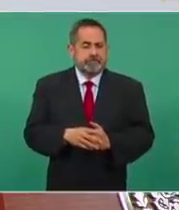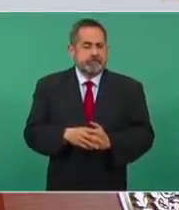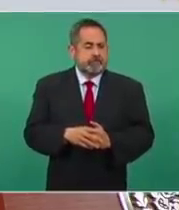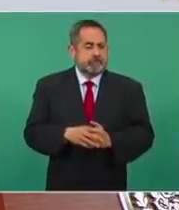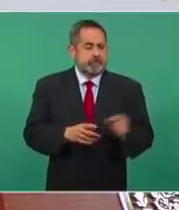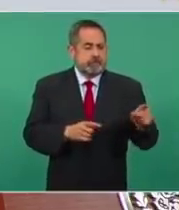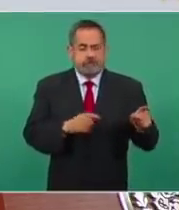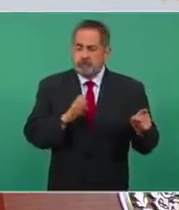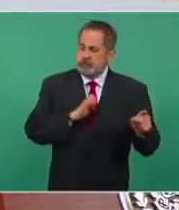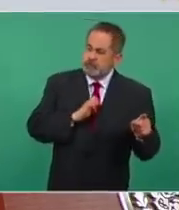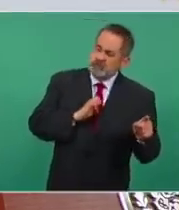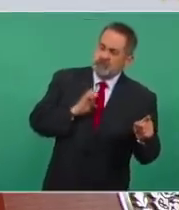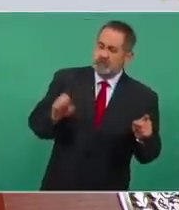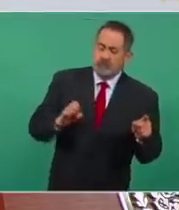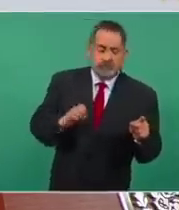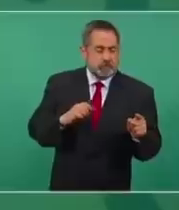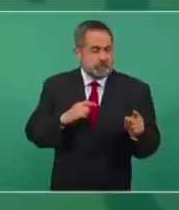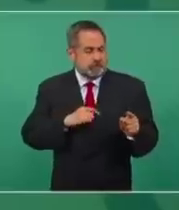odio,